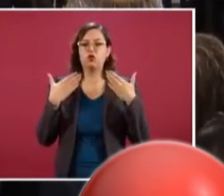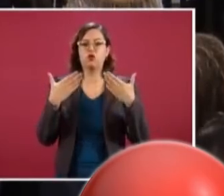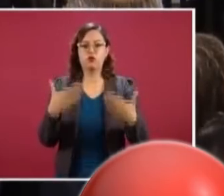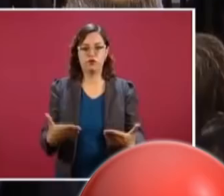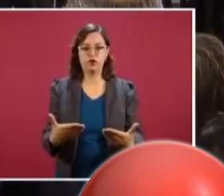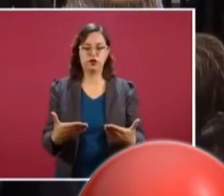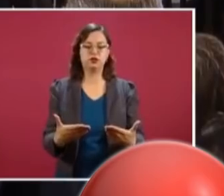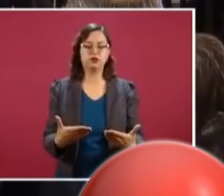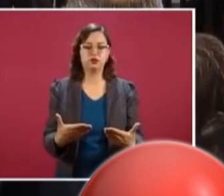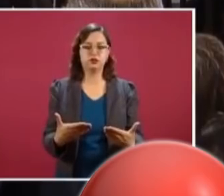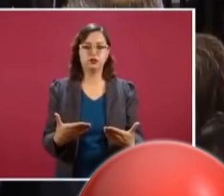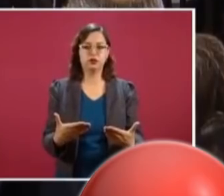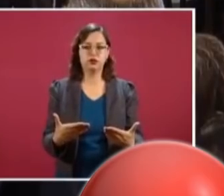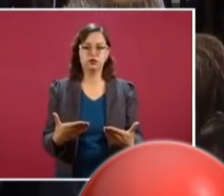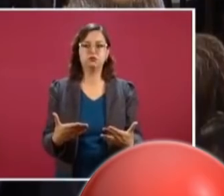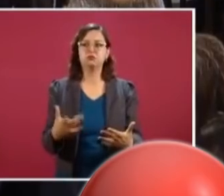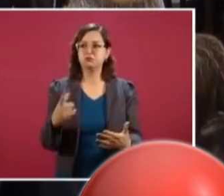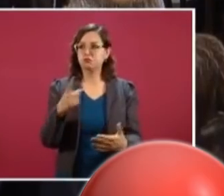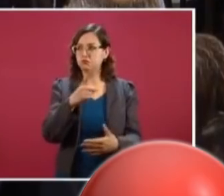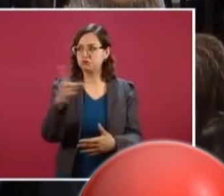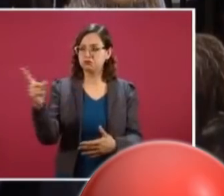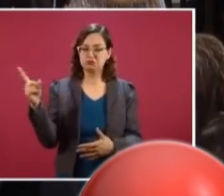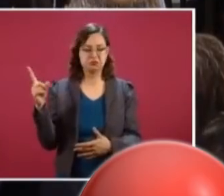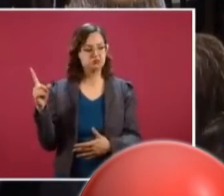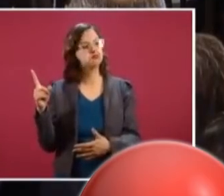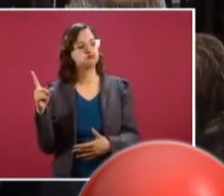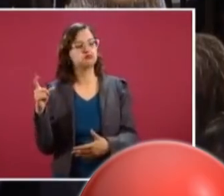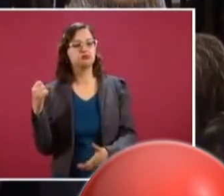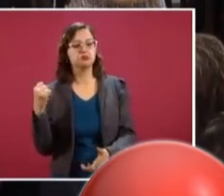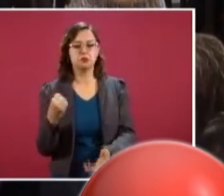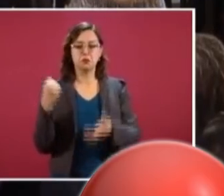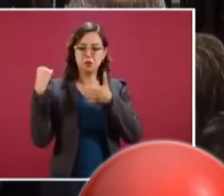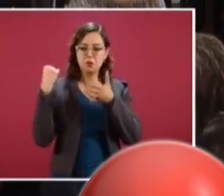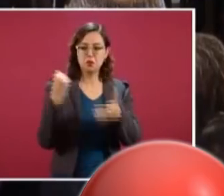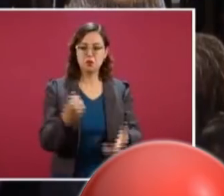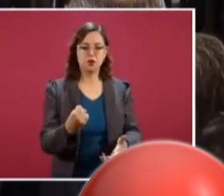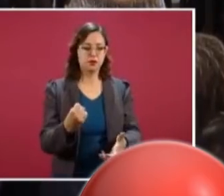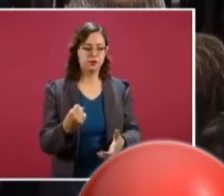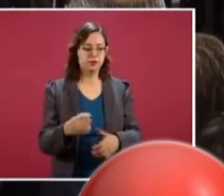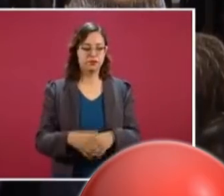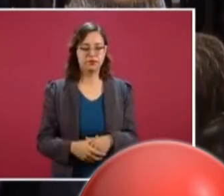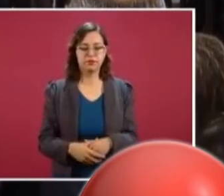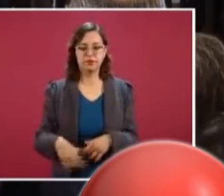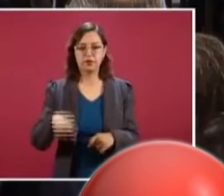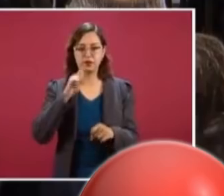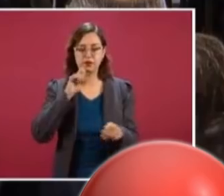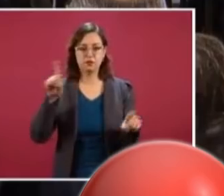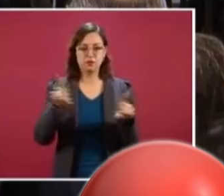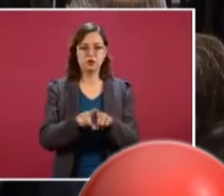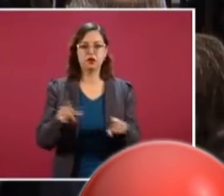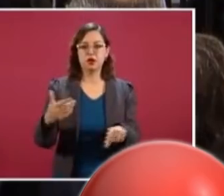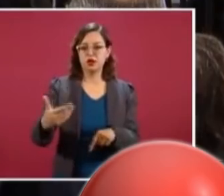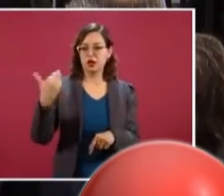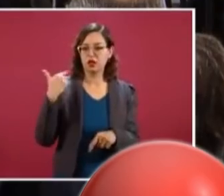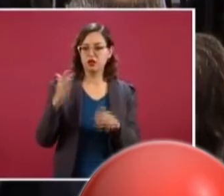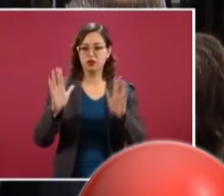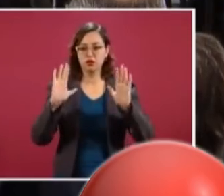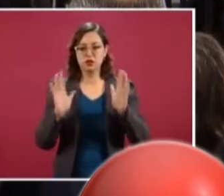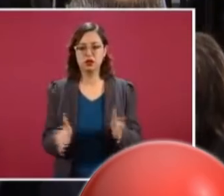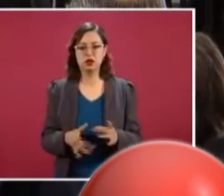para la inversión. También ya lo expresé, pero es muy